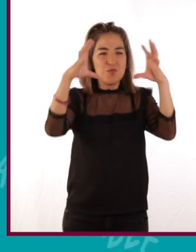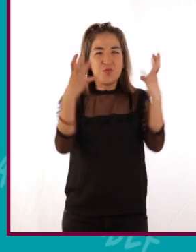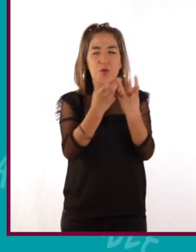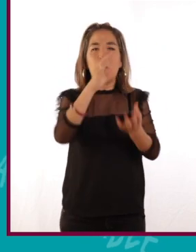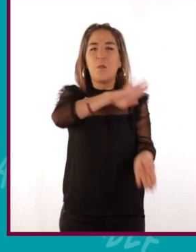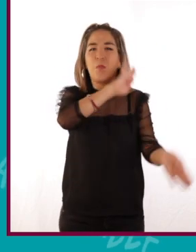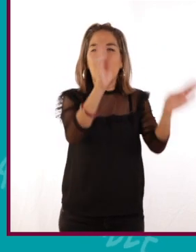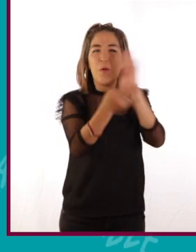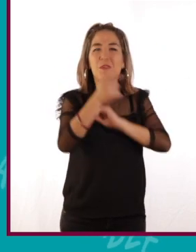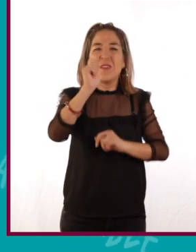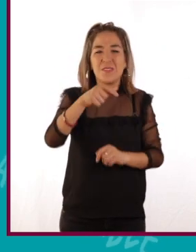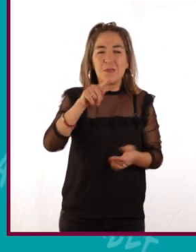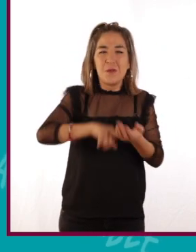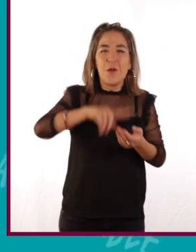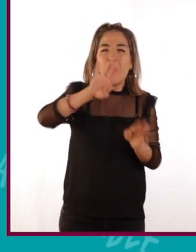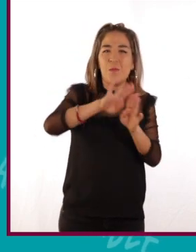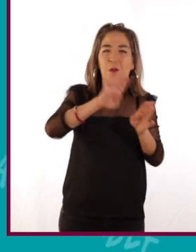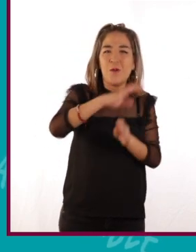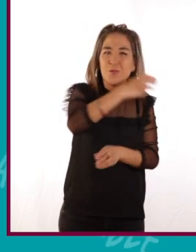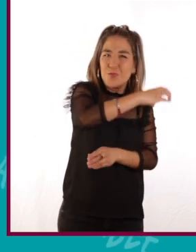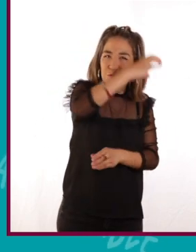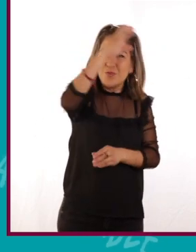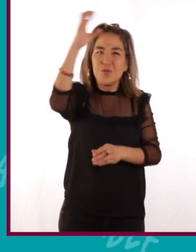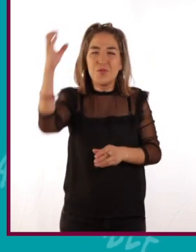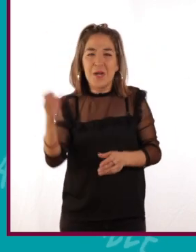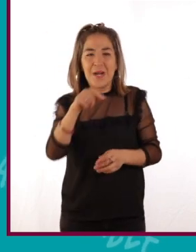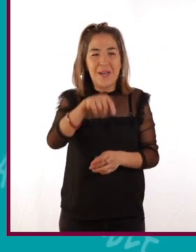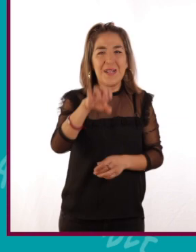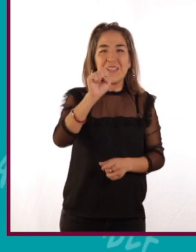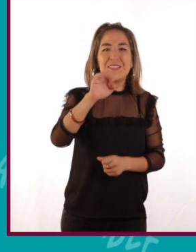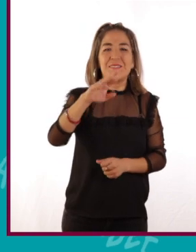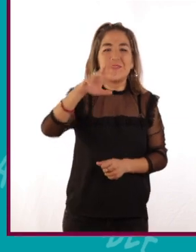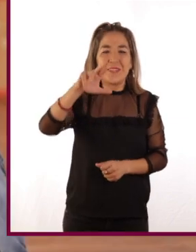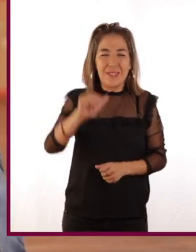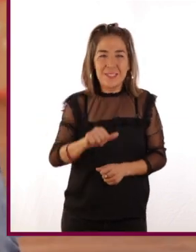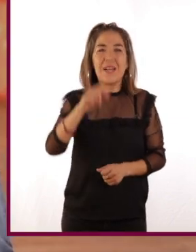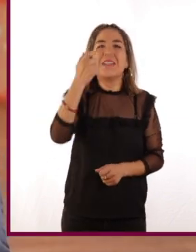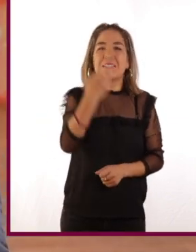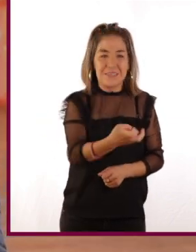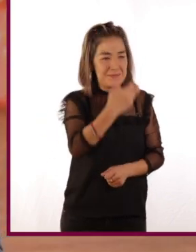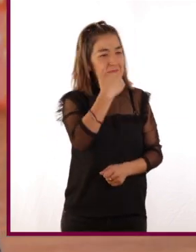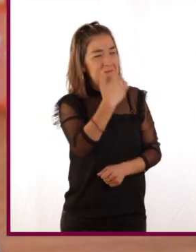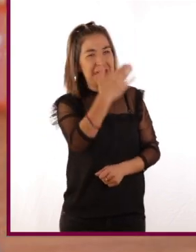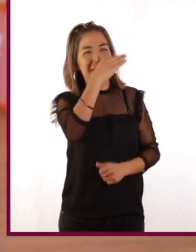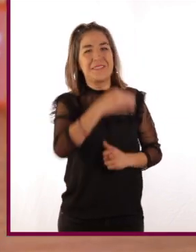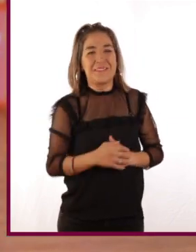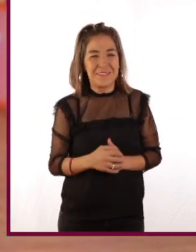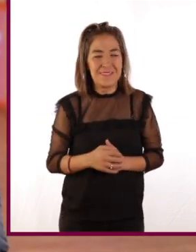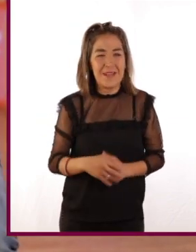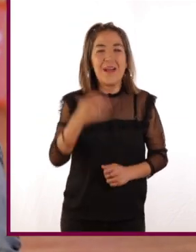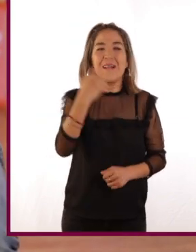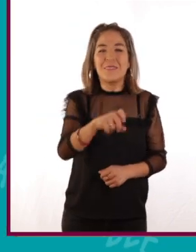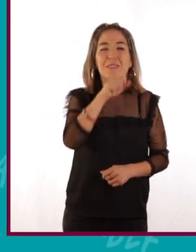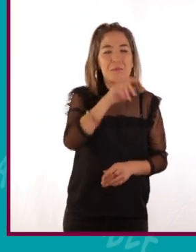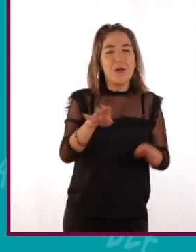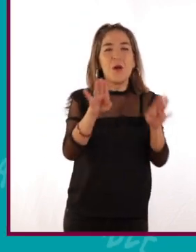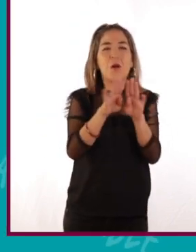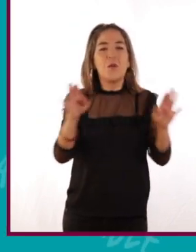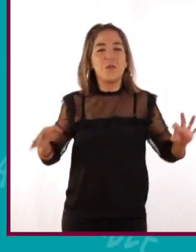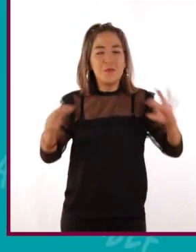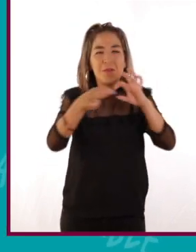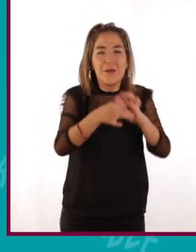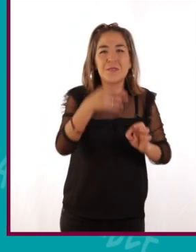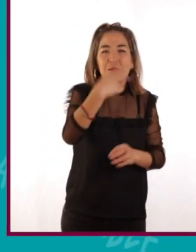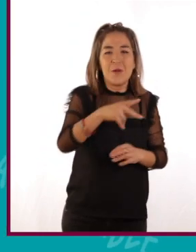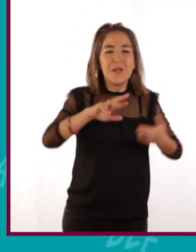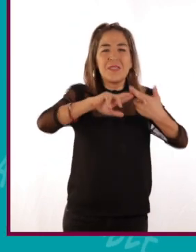mundo que explicaban el cosmos desde la perspectiva terrestre, la esfera armilar. Muy bien, exacto, Dimara. Además,